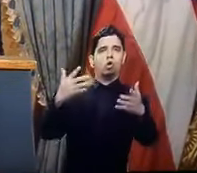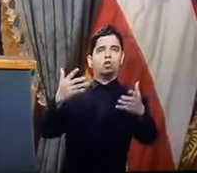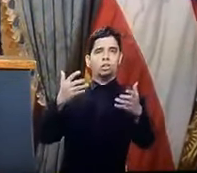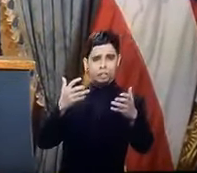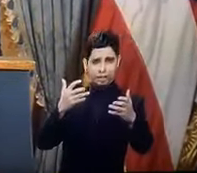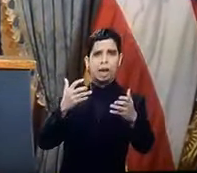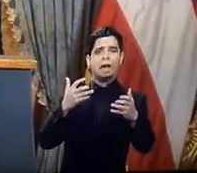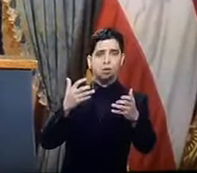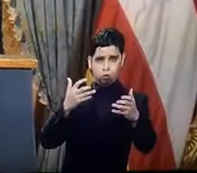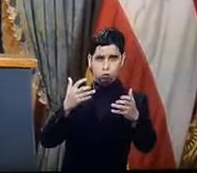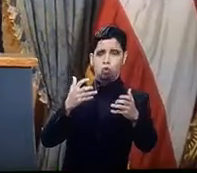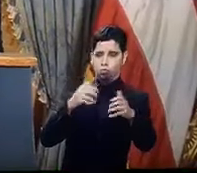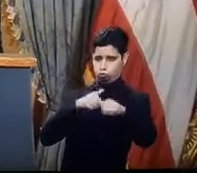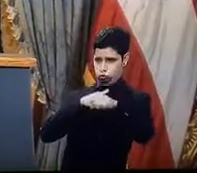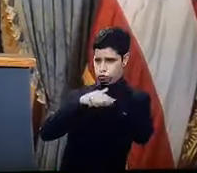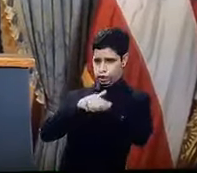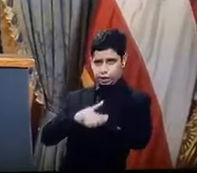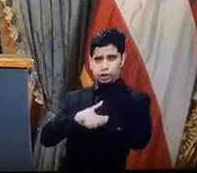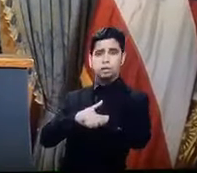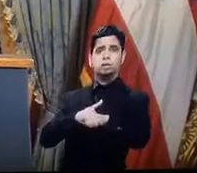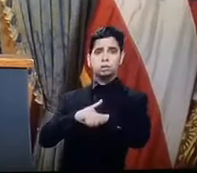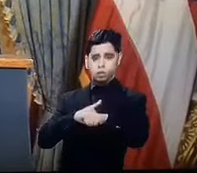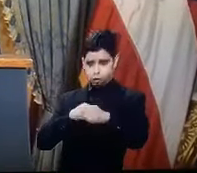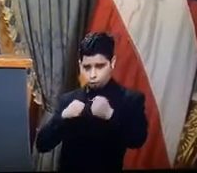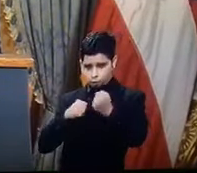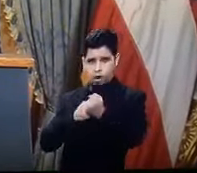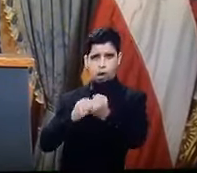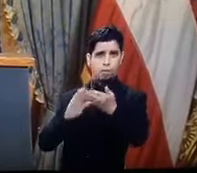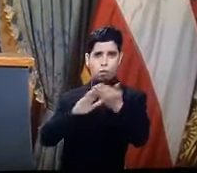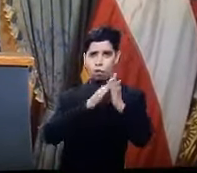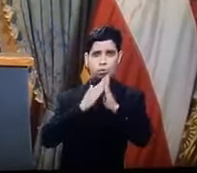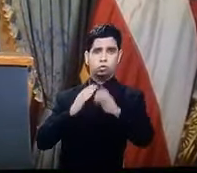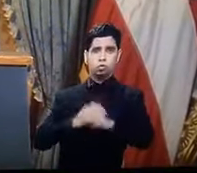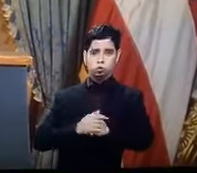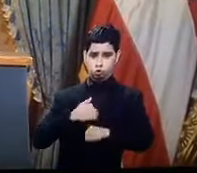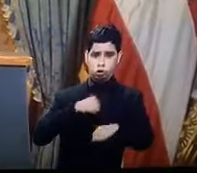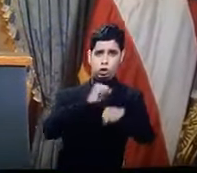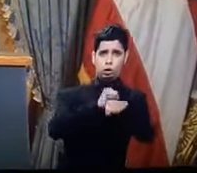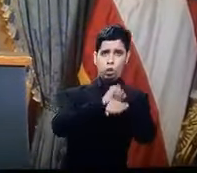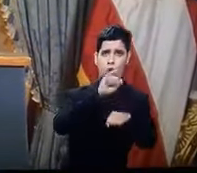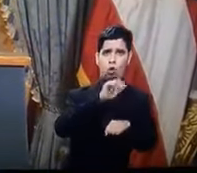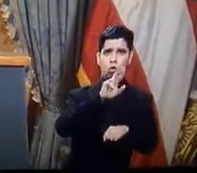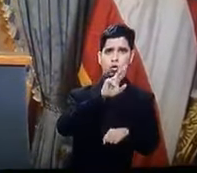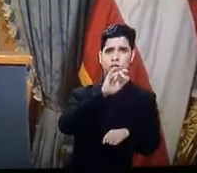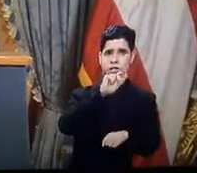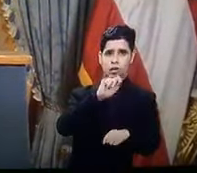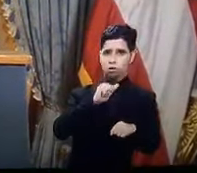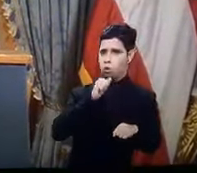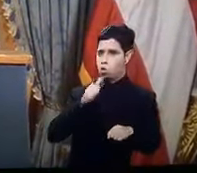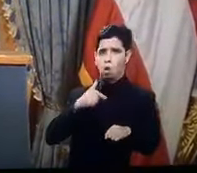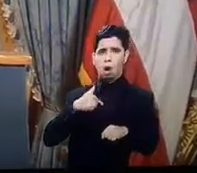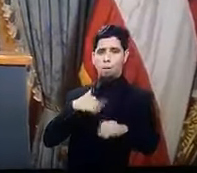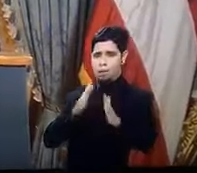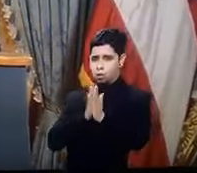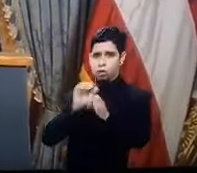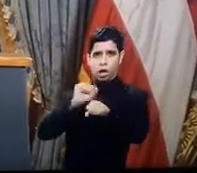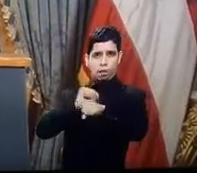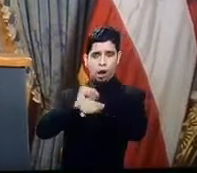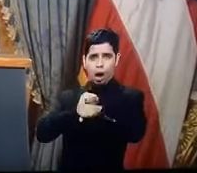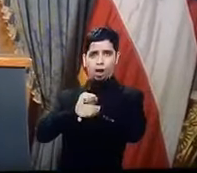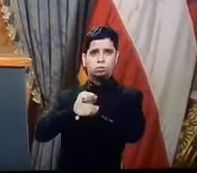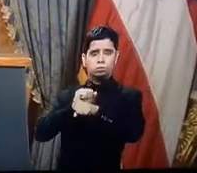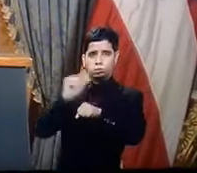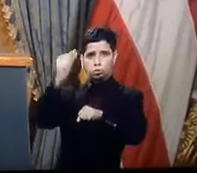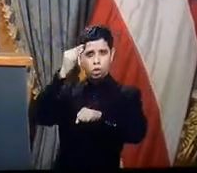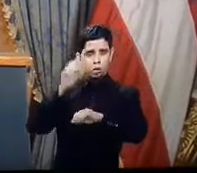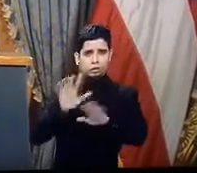cumplir a cabalidad con nuestro pueblo. Soy jurista, nunca he aspirado a un cargo político, he sido siempre una